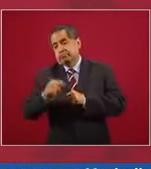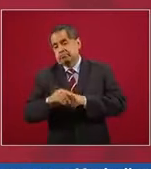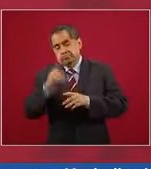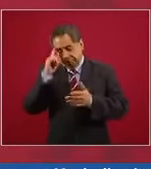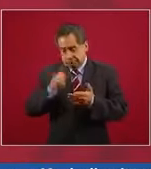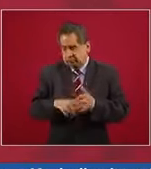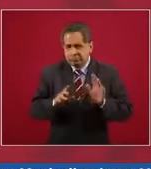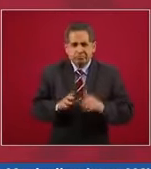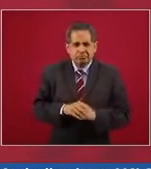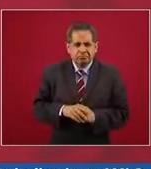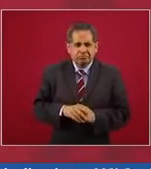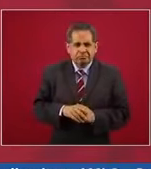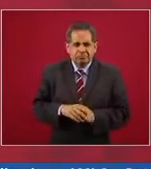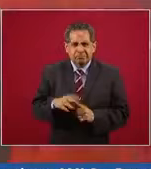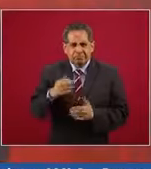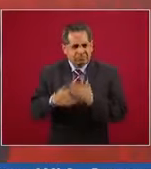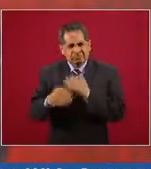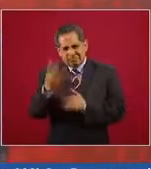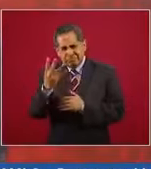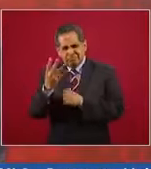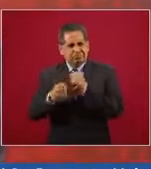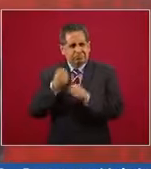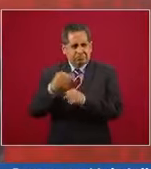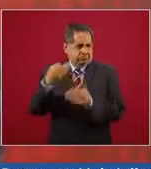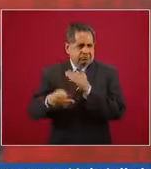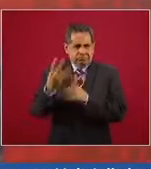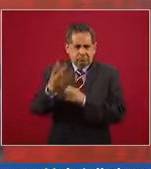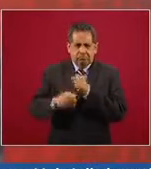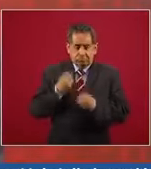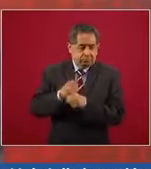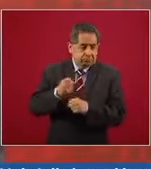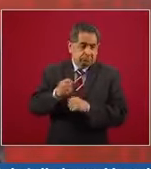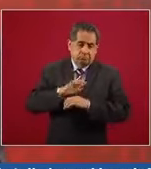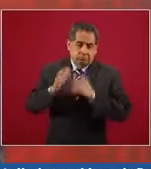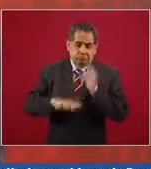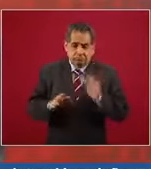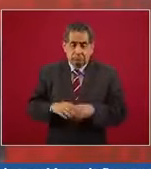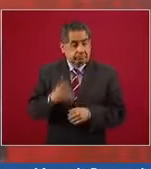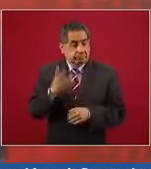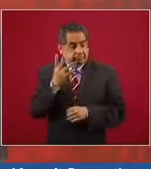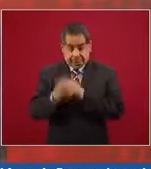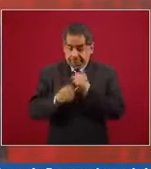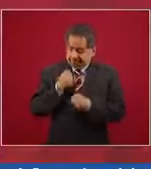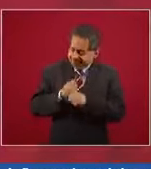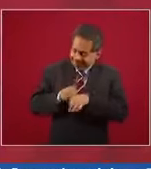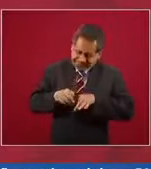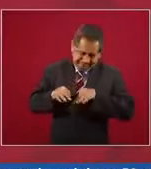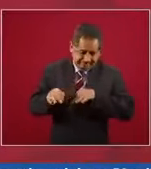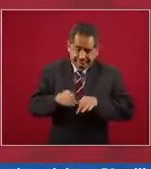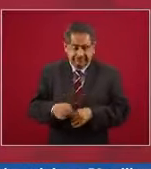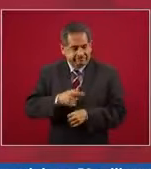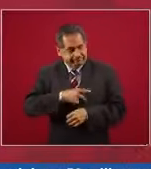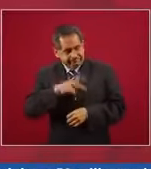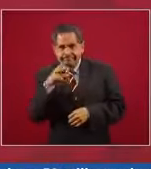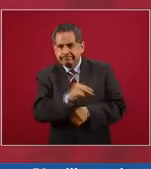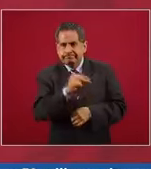que sí, son 4 años lo que me falta. Entonces, pero en estos 4 años,